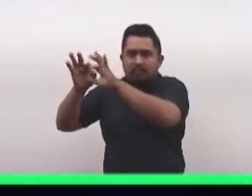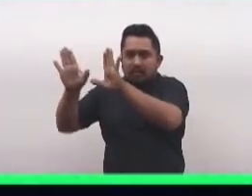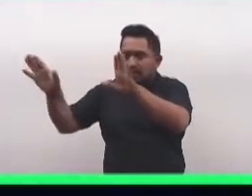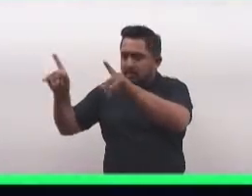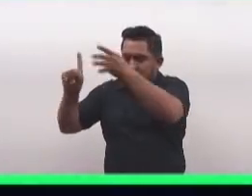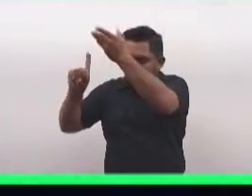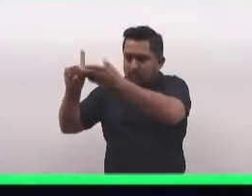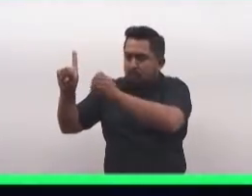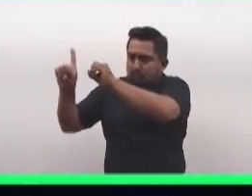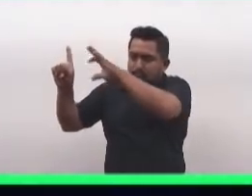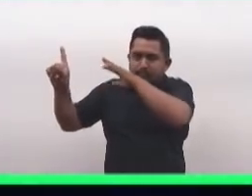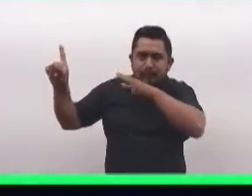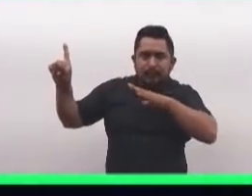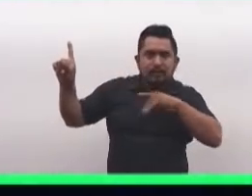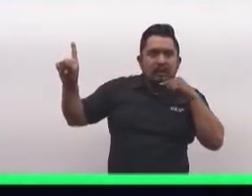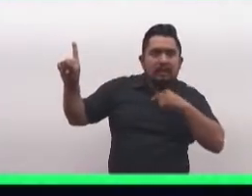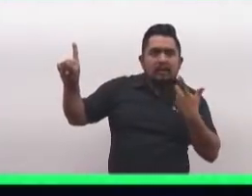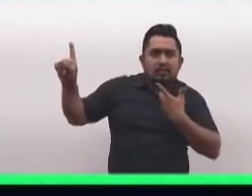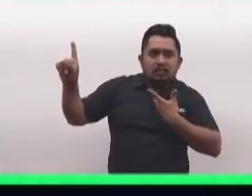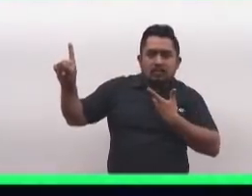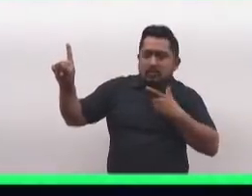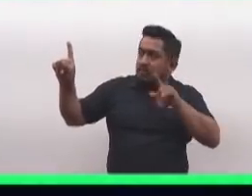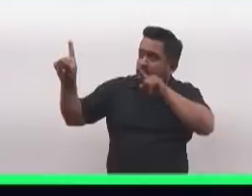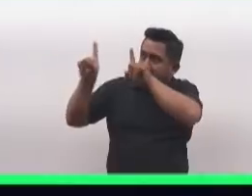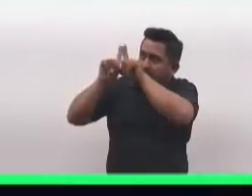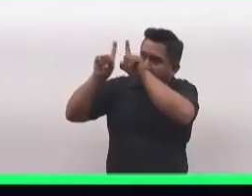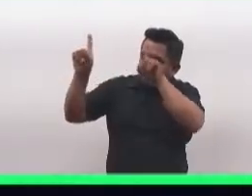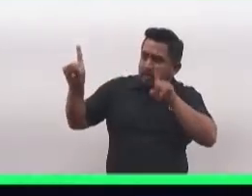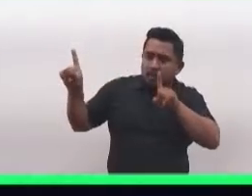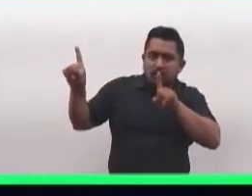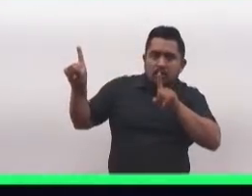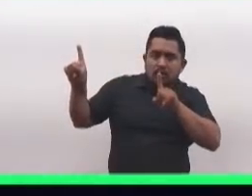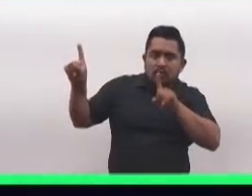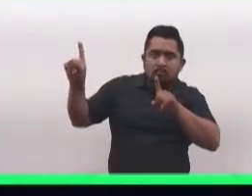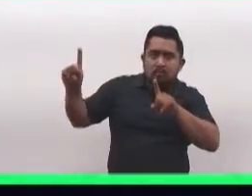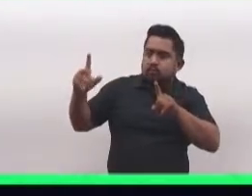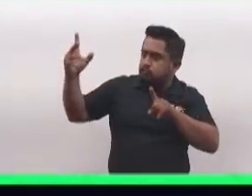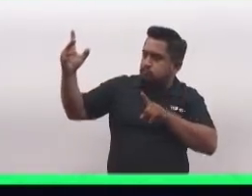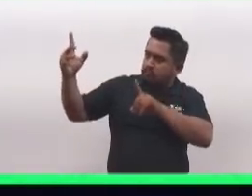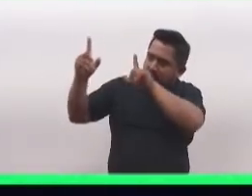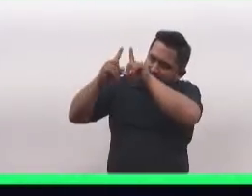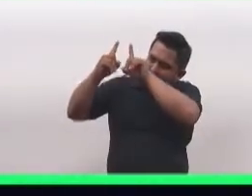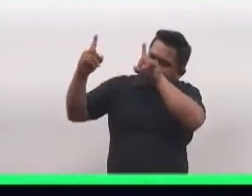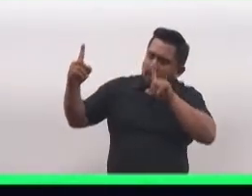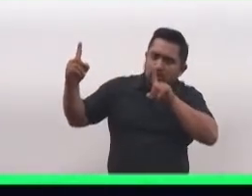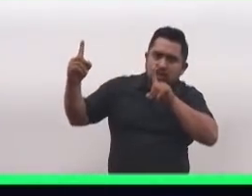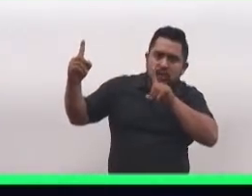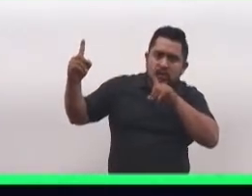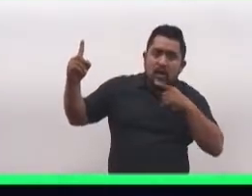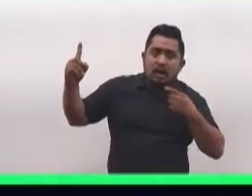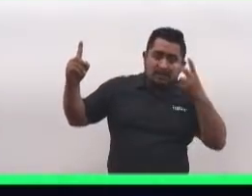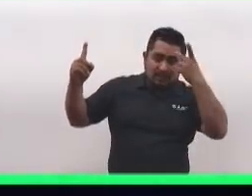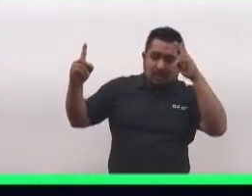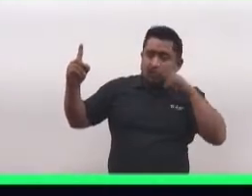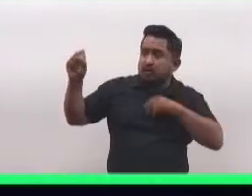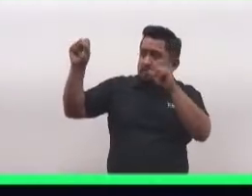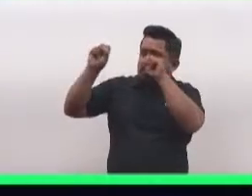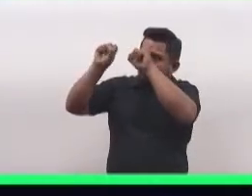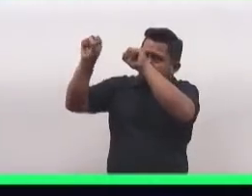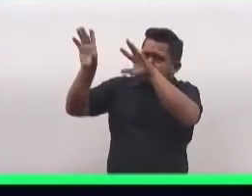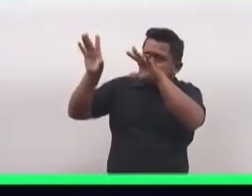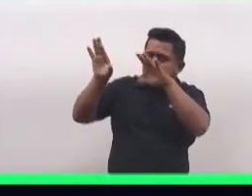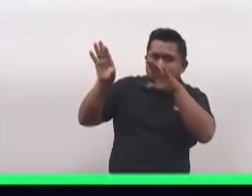luz de los hombres el que decide alejarse de dios a través de cristo decide alejarse de la luz